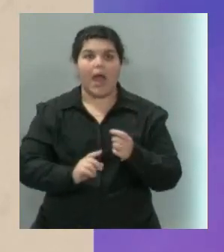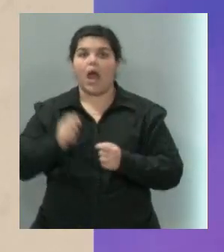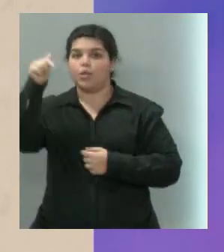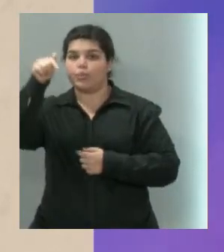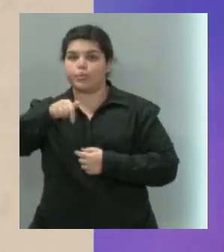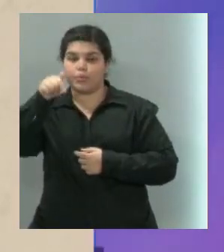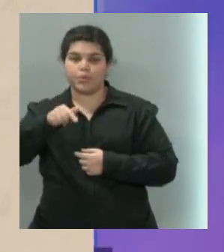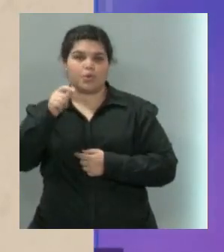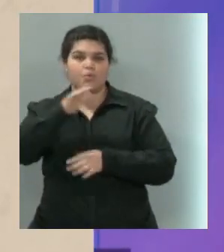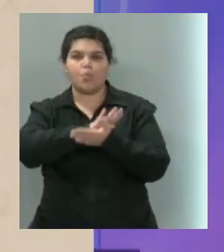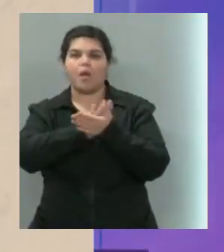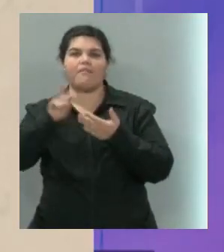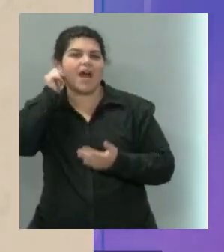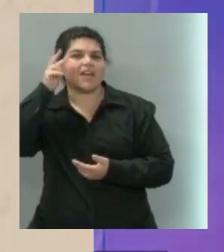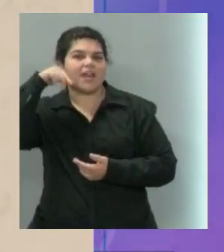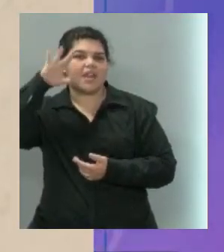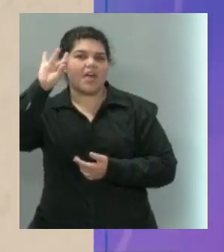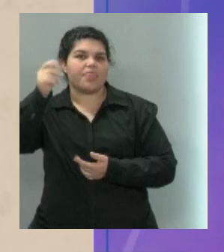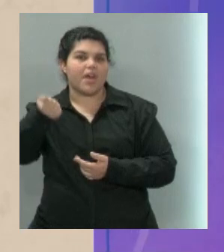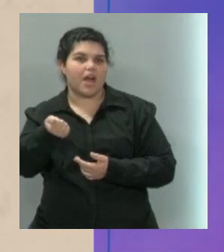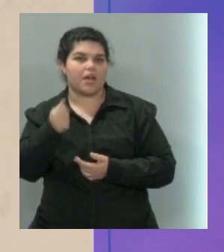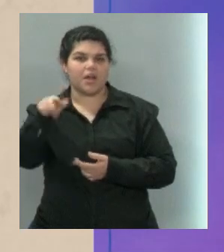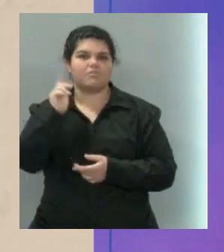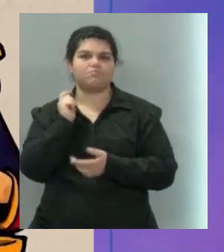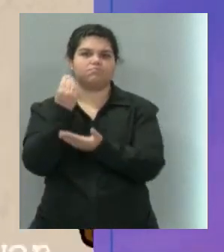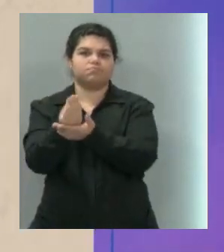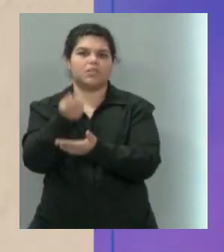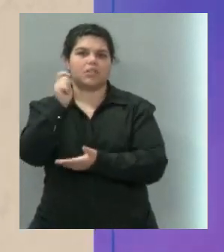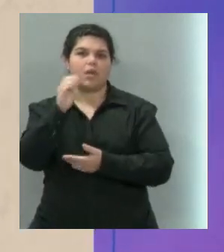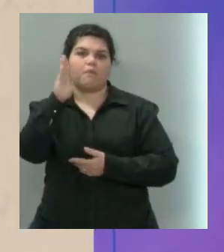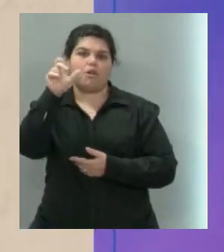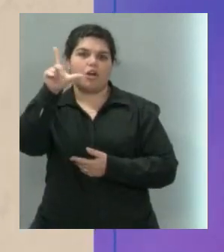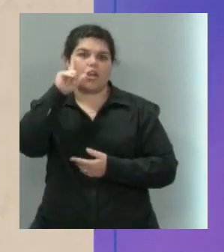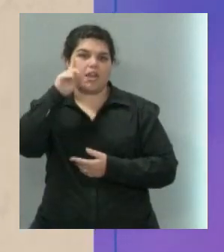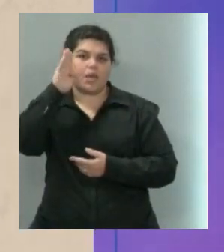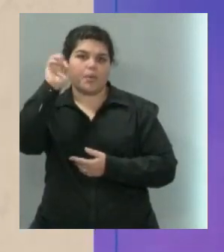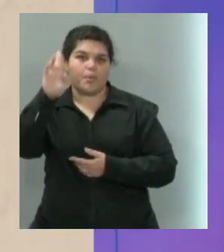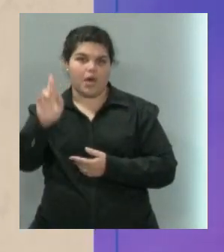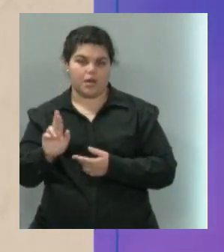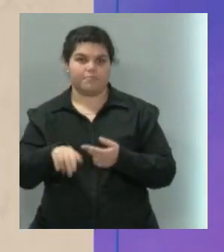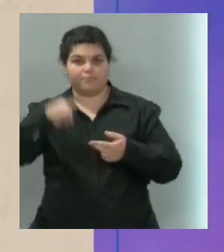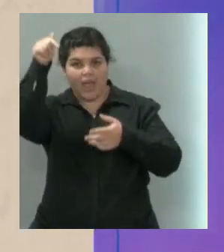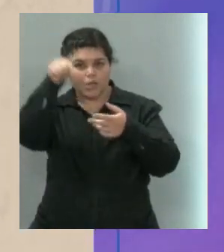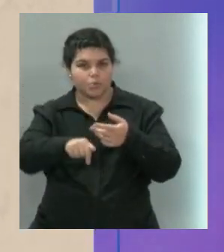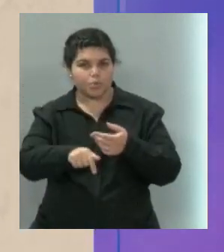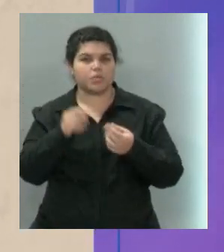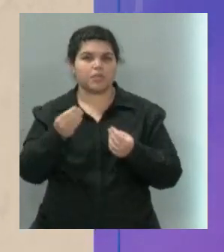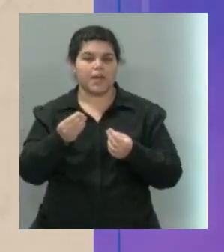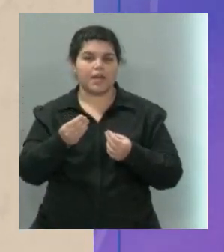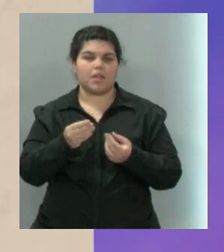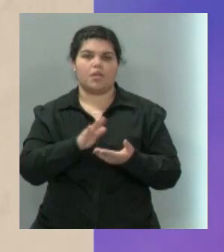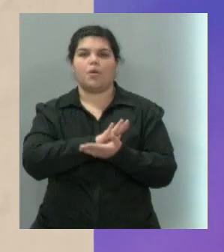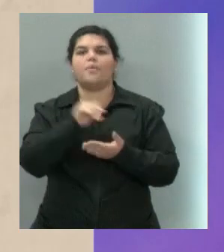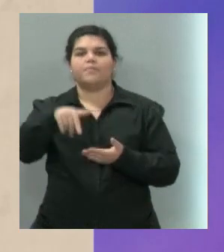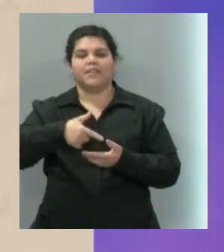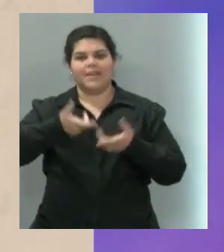Granada. El principal dirigente de la insurgencia fue Simón Bolívar. Más al sur se encontraban el virreinato de Río de la Plata, el